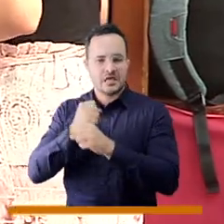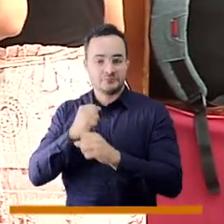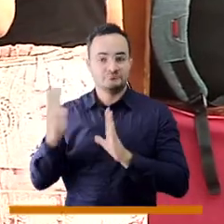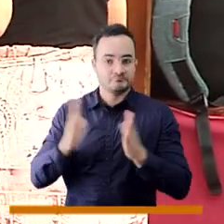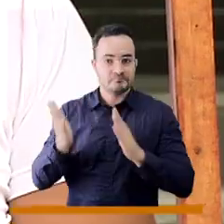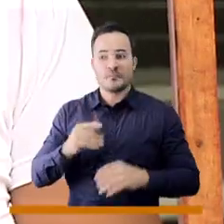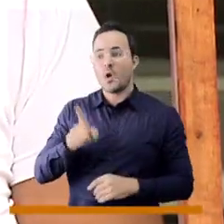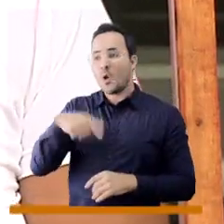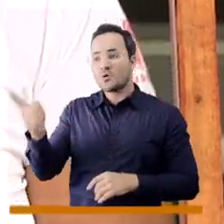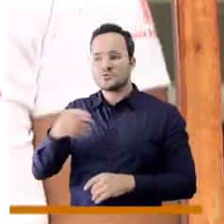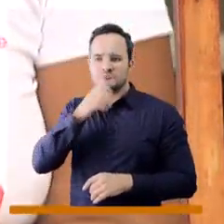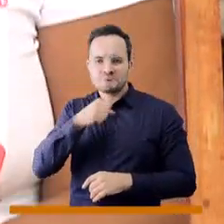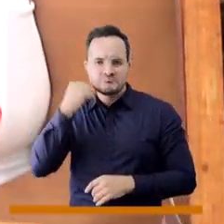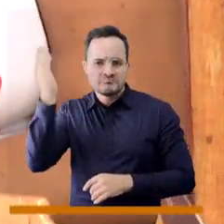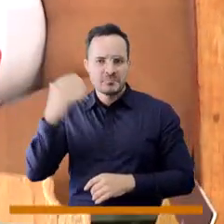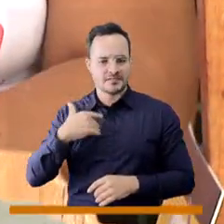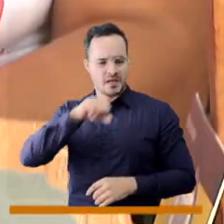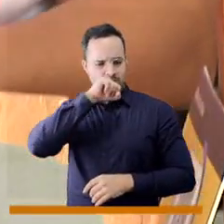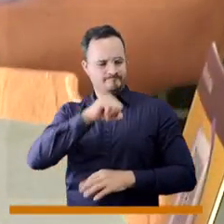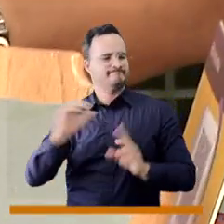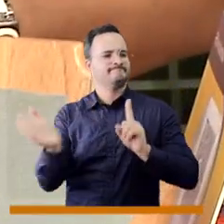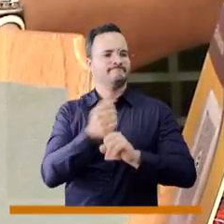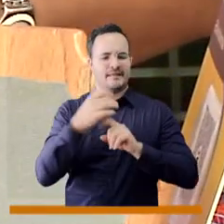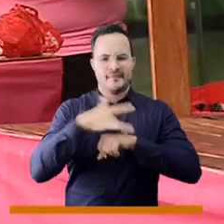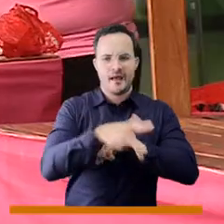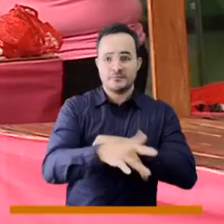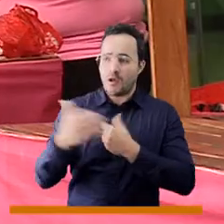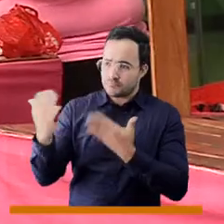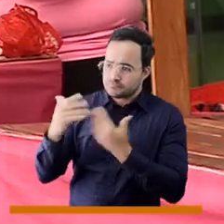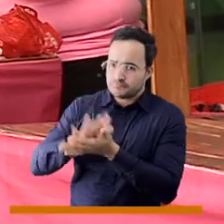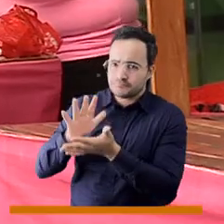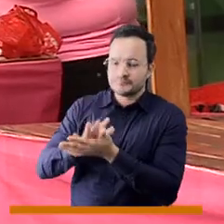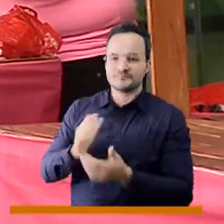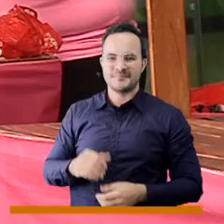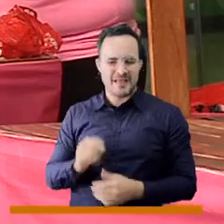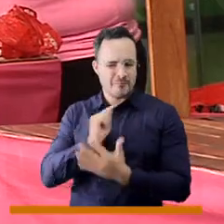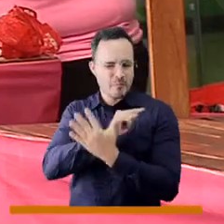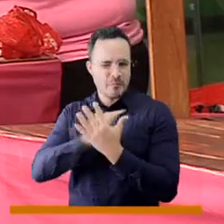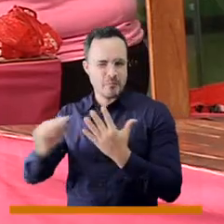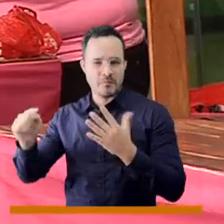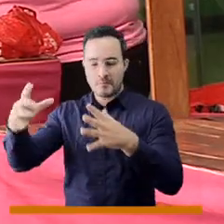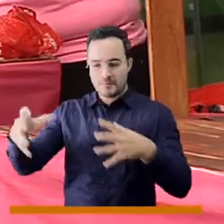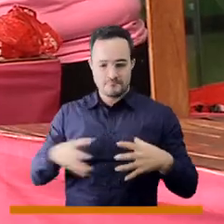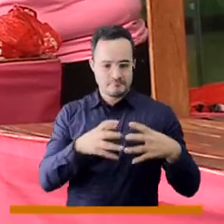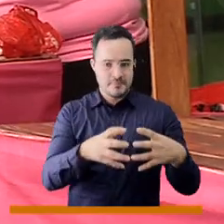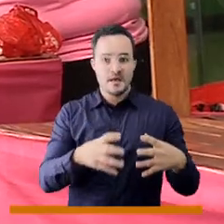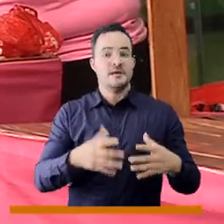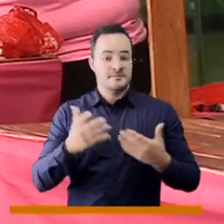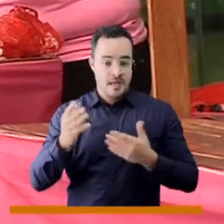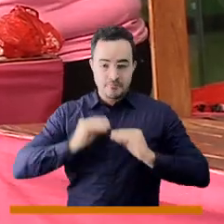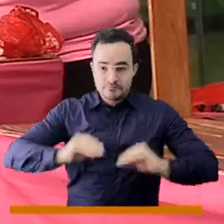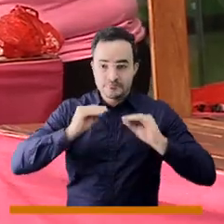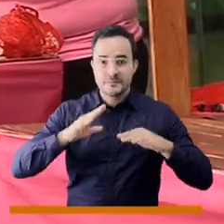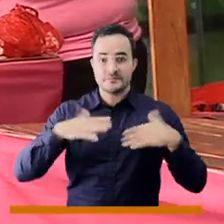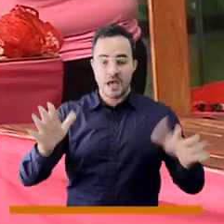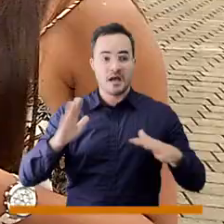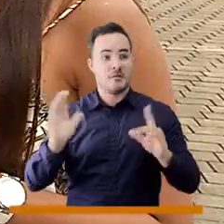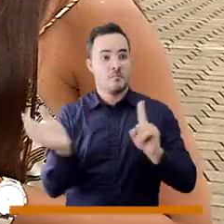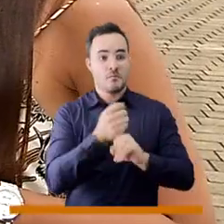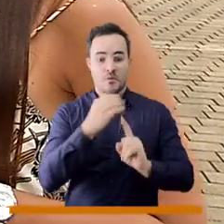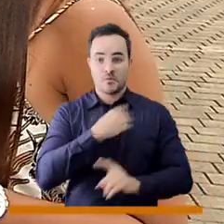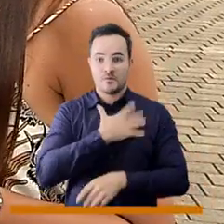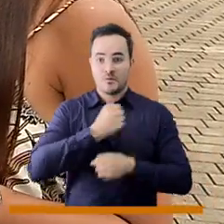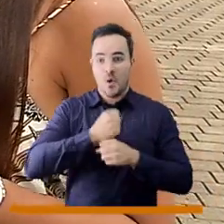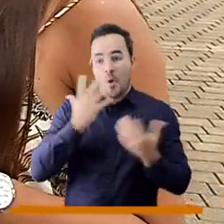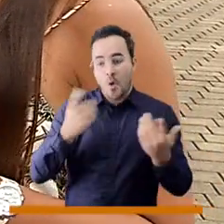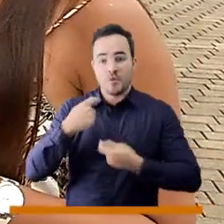alguna vocación en la vida y desde allí vamos articulando el proceso, los acompañamos y luego de emplearlos les hacemos seguimiento. Secretaria, ¿y qué tipos